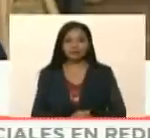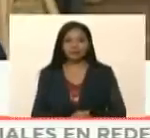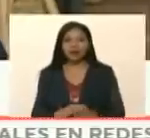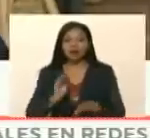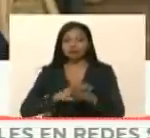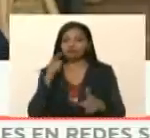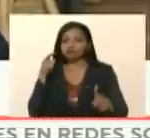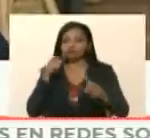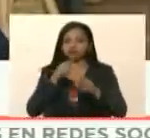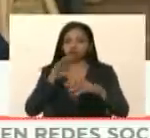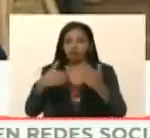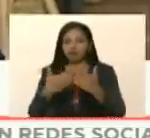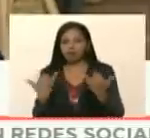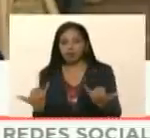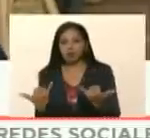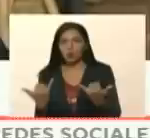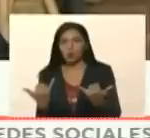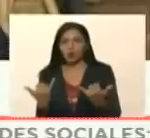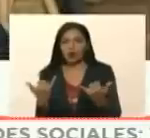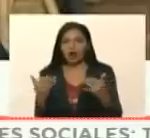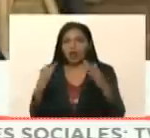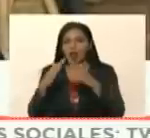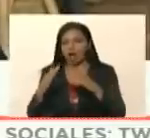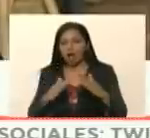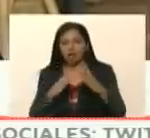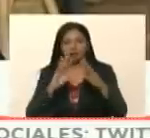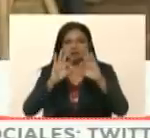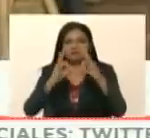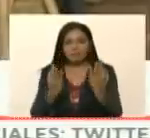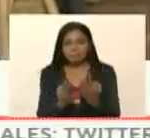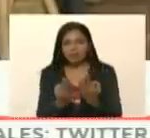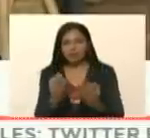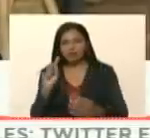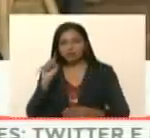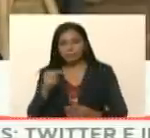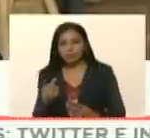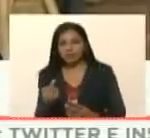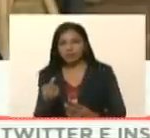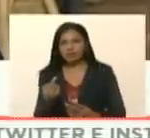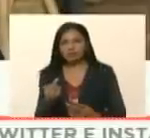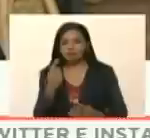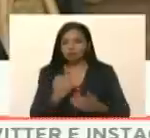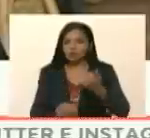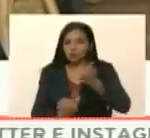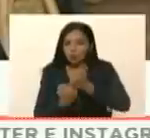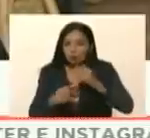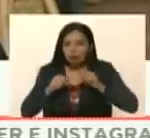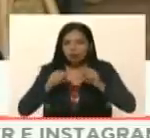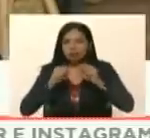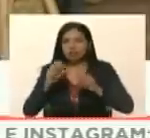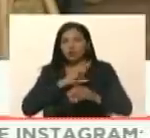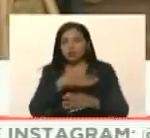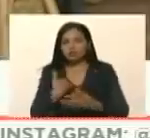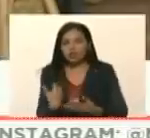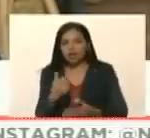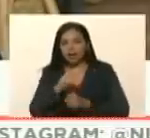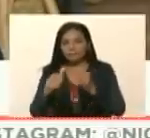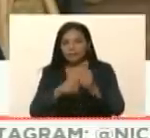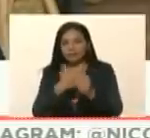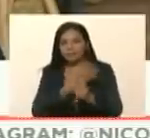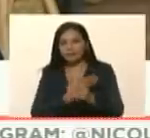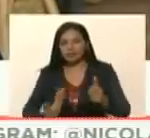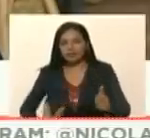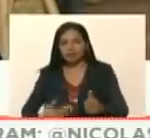debe llegar al hogar venezolano, a la familia venezolana, de manera estable, permanente. Yo quisiera que nuestra vicepresidenta